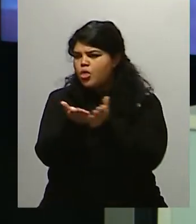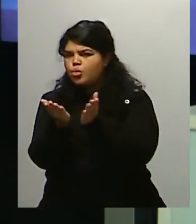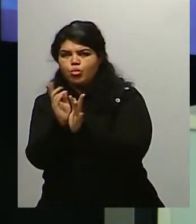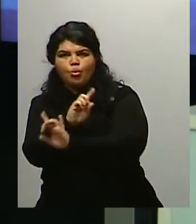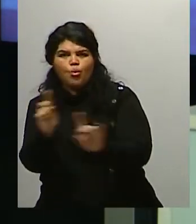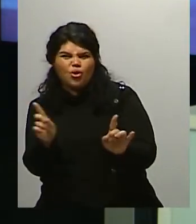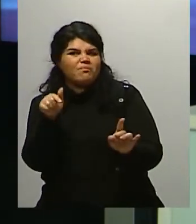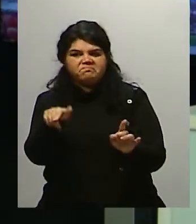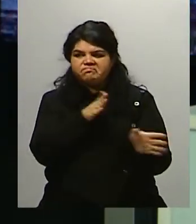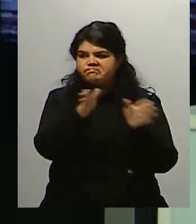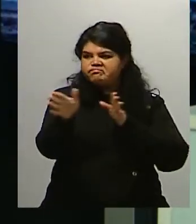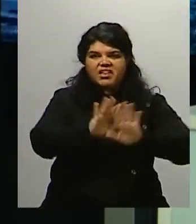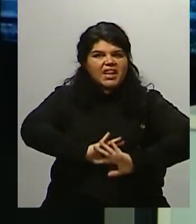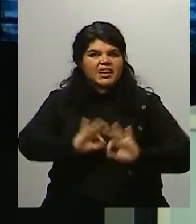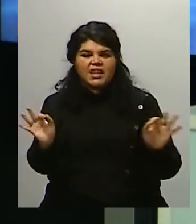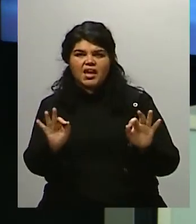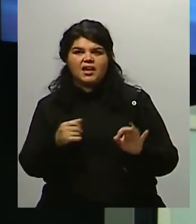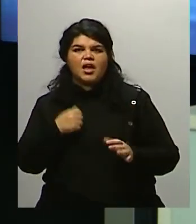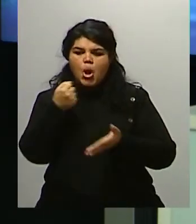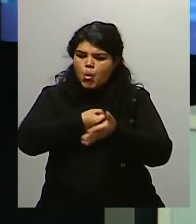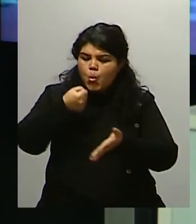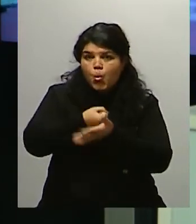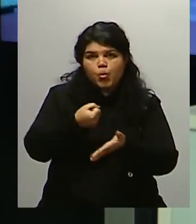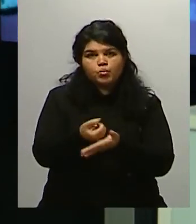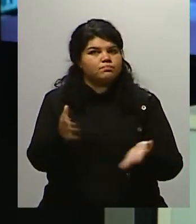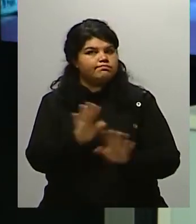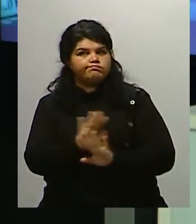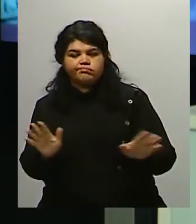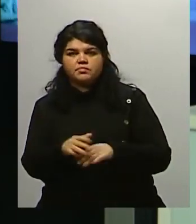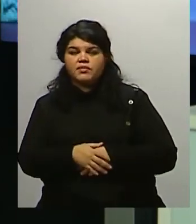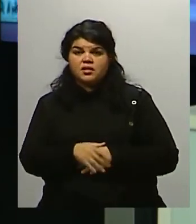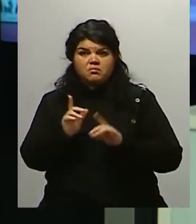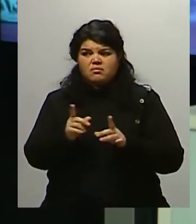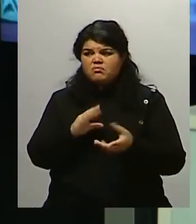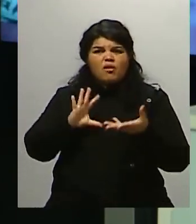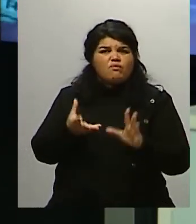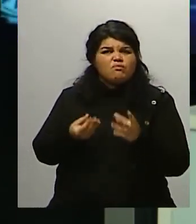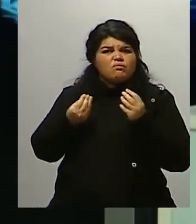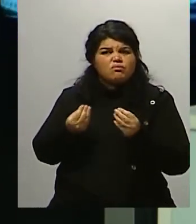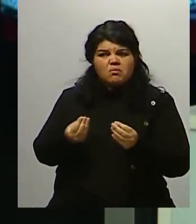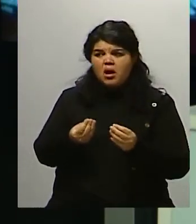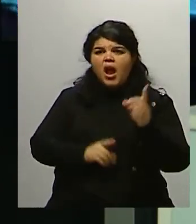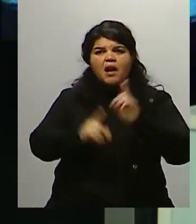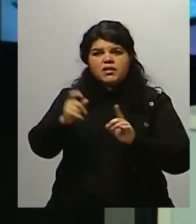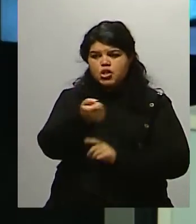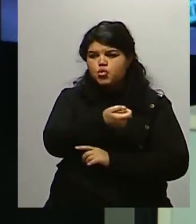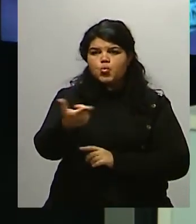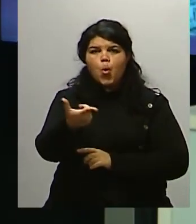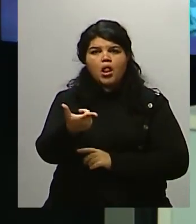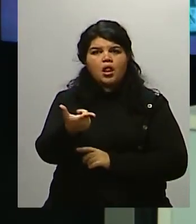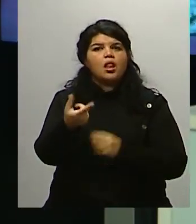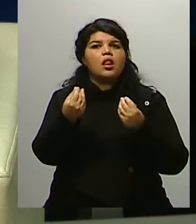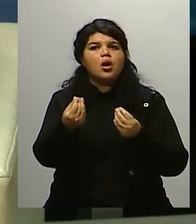tampoco de la cultura de ese sacrificio, incluso una negociación a la hora de hablar de salarios. Es como que entienden que todo tiene que estar